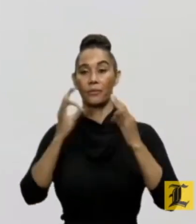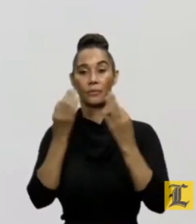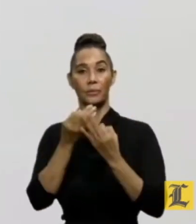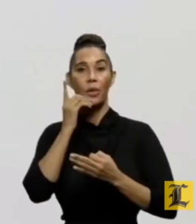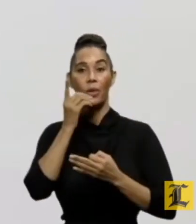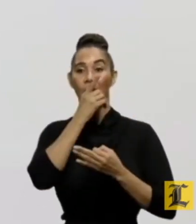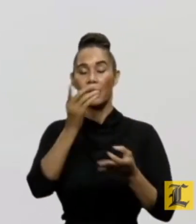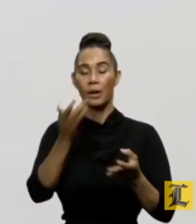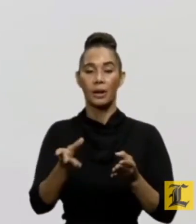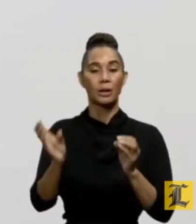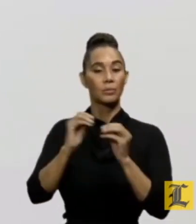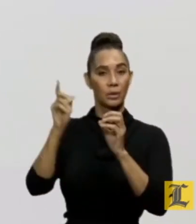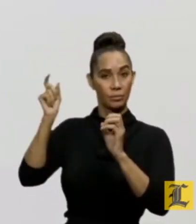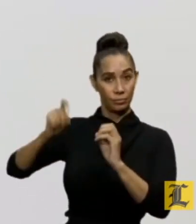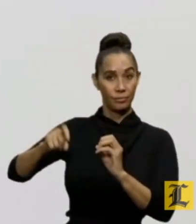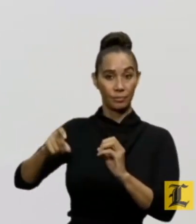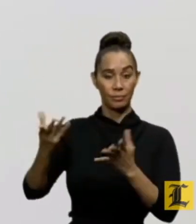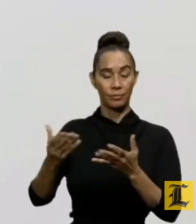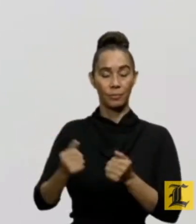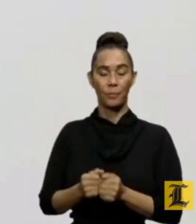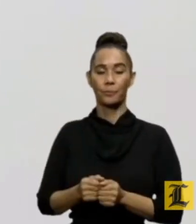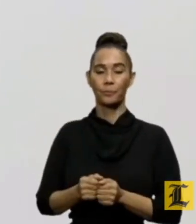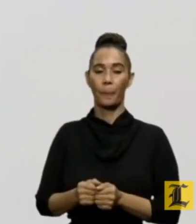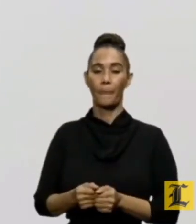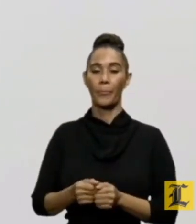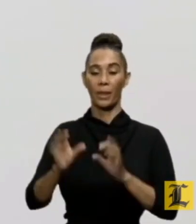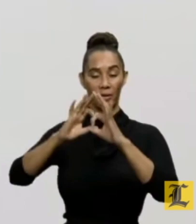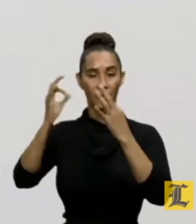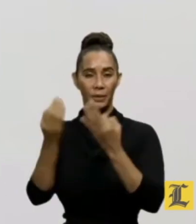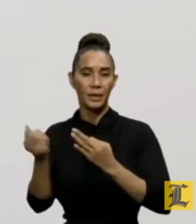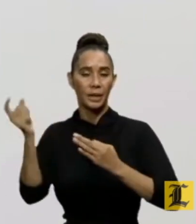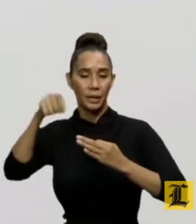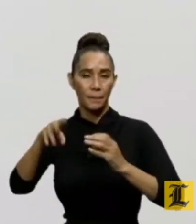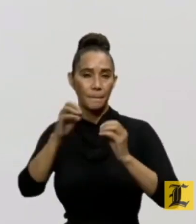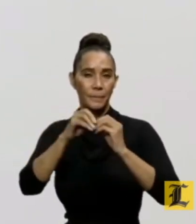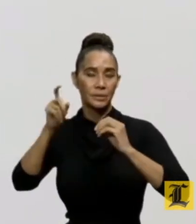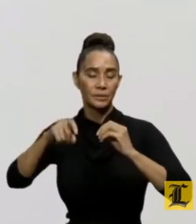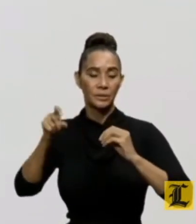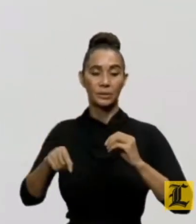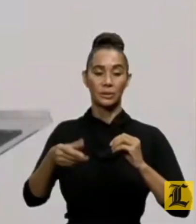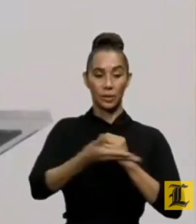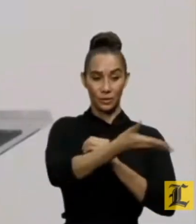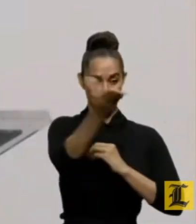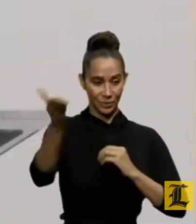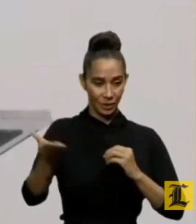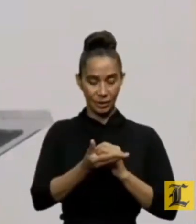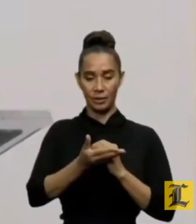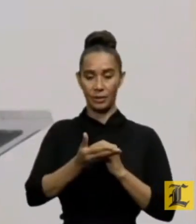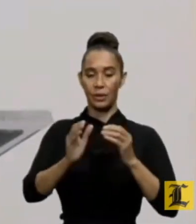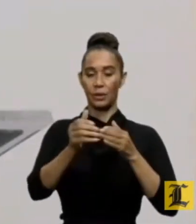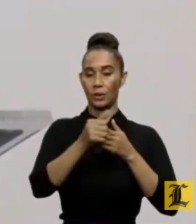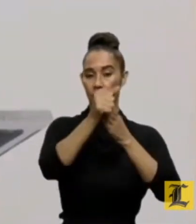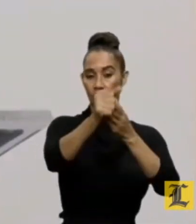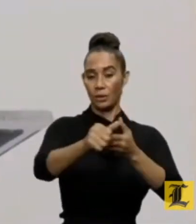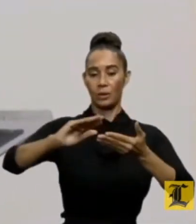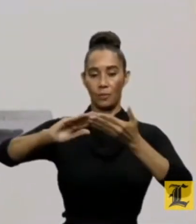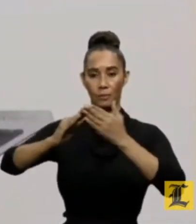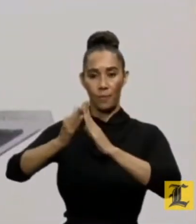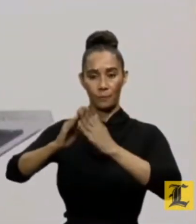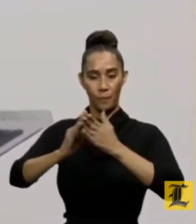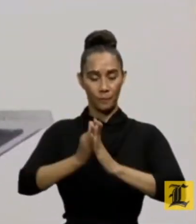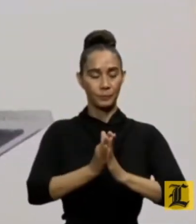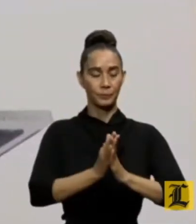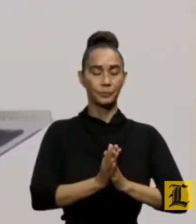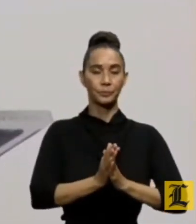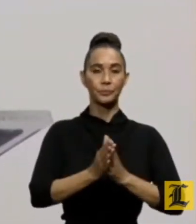con mayores necesidades, los que los necesitan. Y ustedes que están aquí, las juntas de vecinos, les quiero